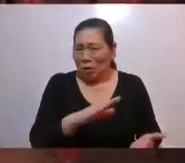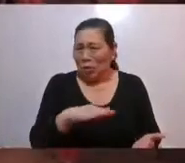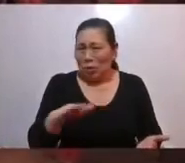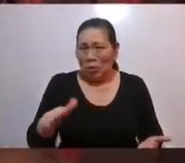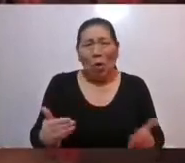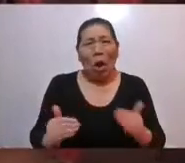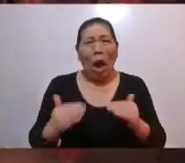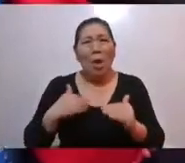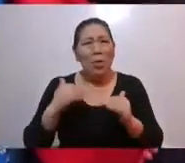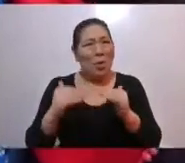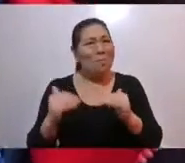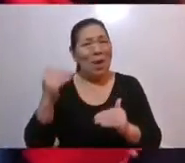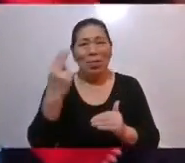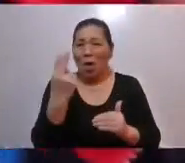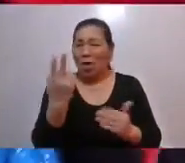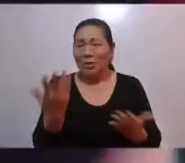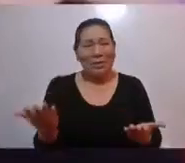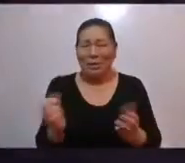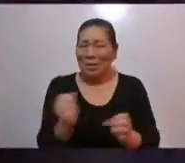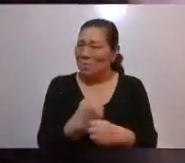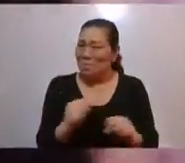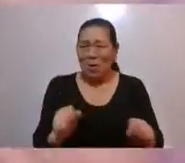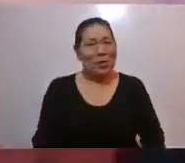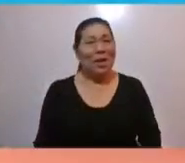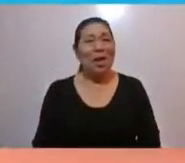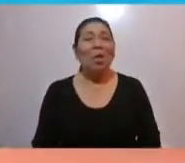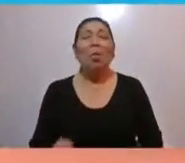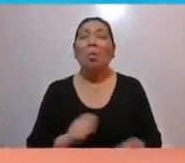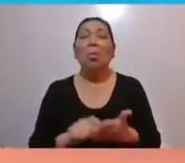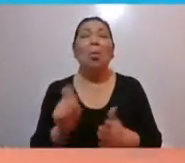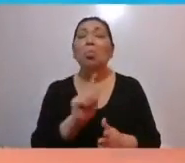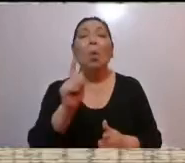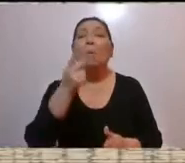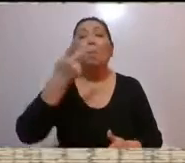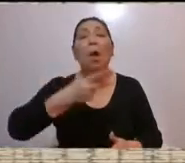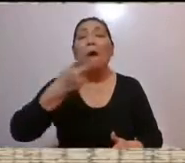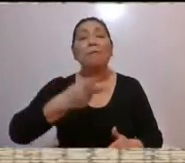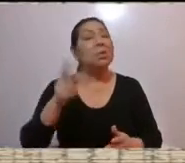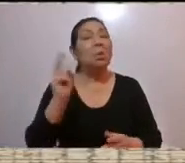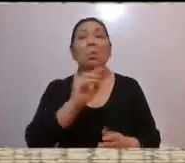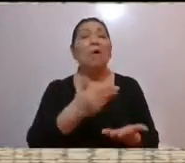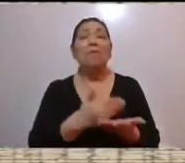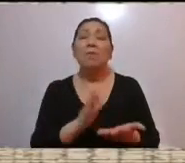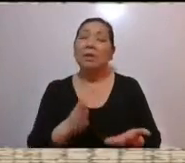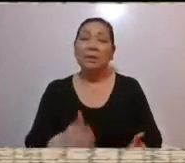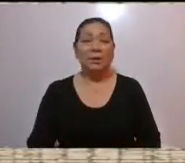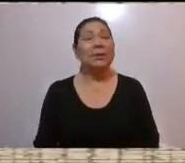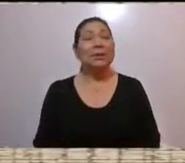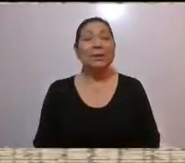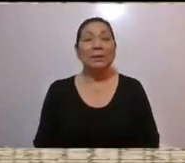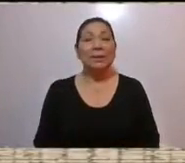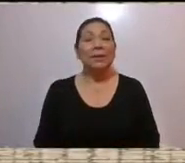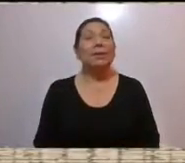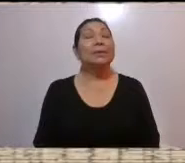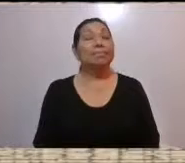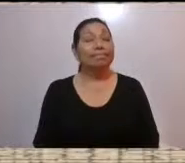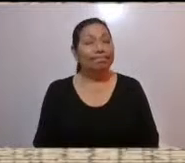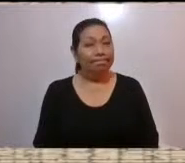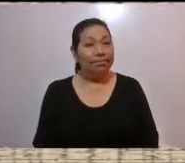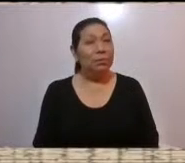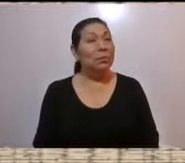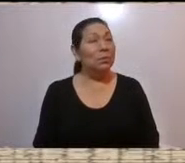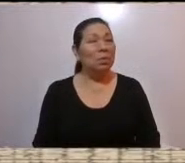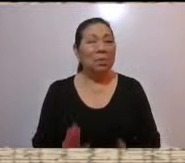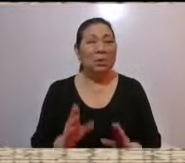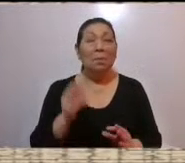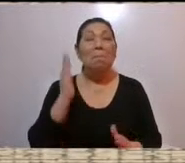los menores de edad estudien con mayores de edad. Por lo tanto, no las matricularon, ¿no? O eliminaron la matrícula, mejor dicho, ¿no?